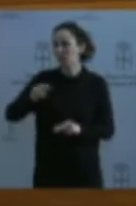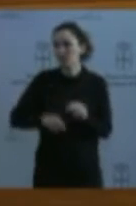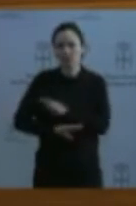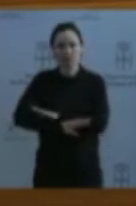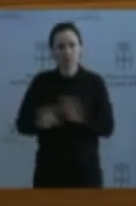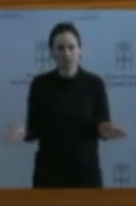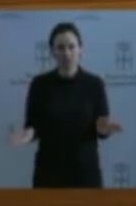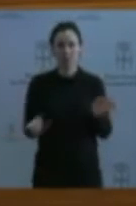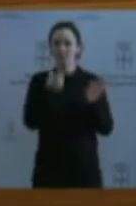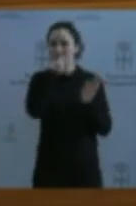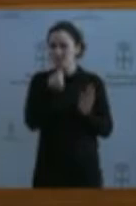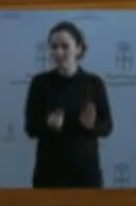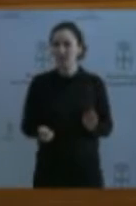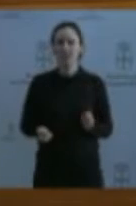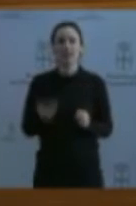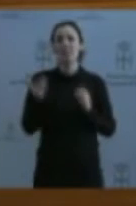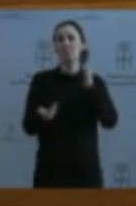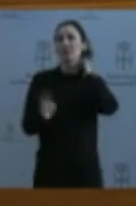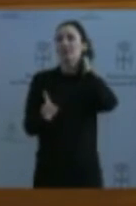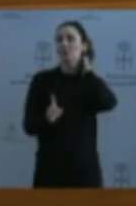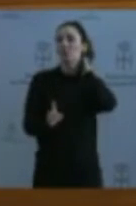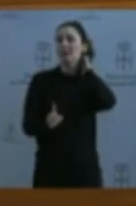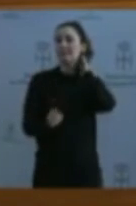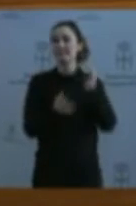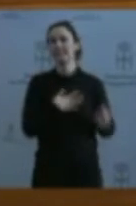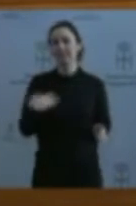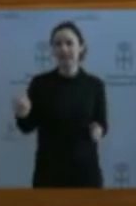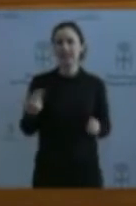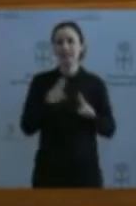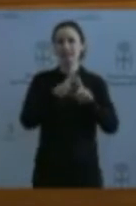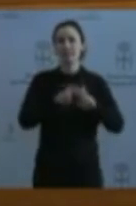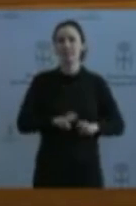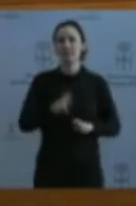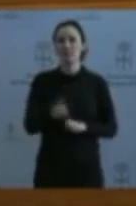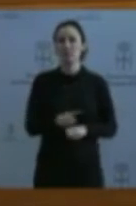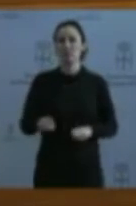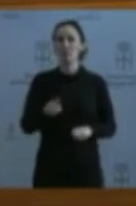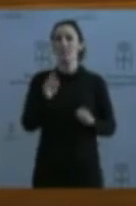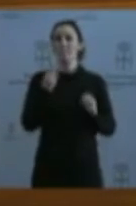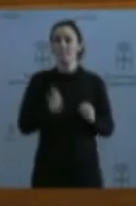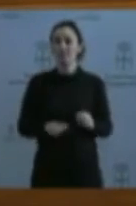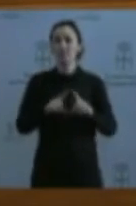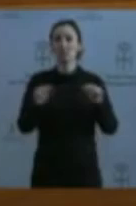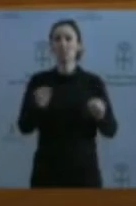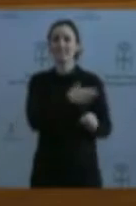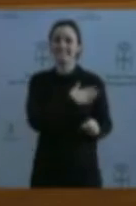importante lo que quieran o no quieran los investigadores, lo importante es lo que quiera Asturias de cómo organizar su